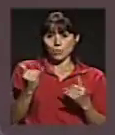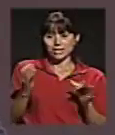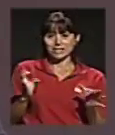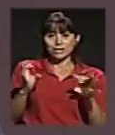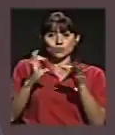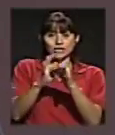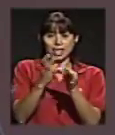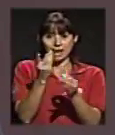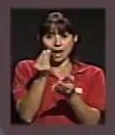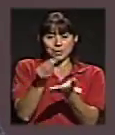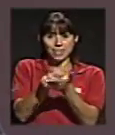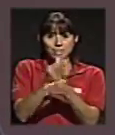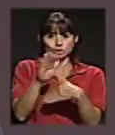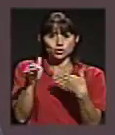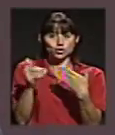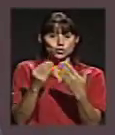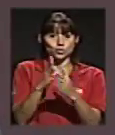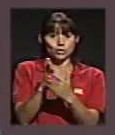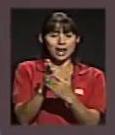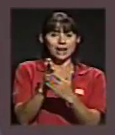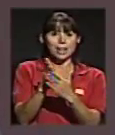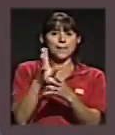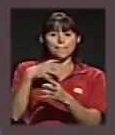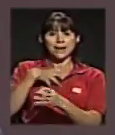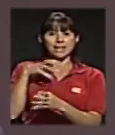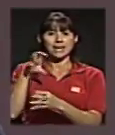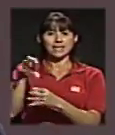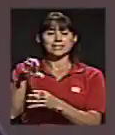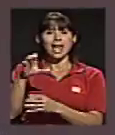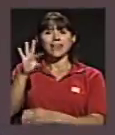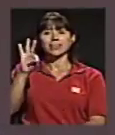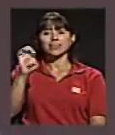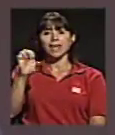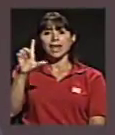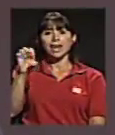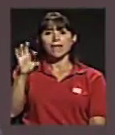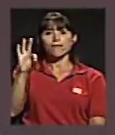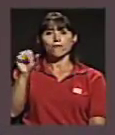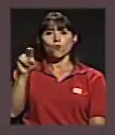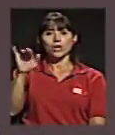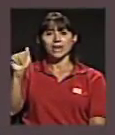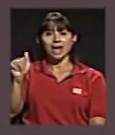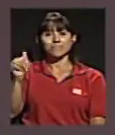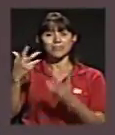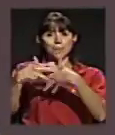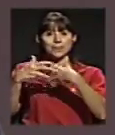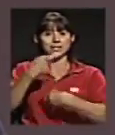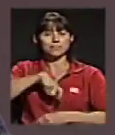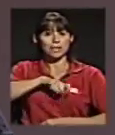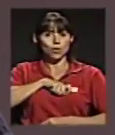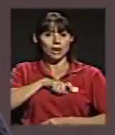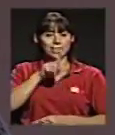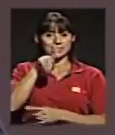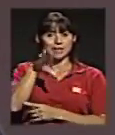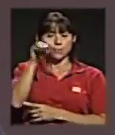total pertenece a Telefónica, la empresa de telefonía española, en un 100% después de que compraran todas las acciones, pero hubo